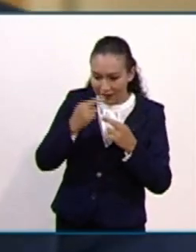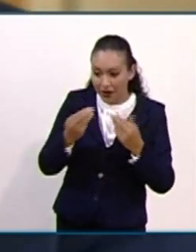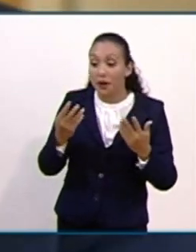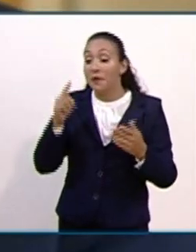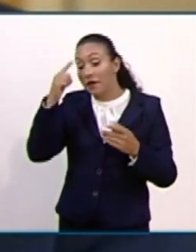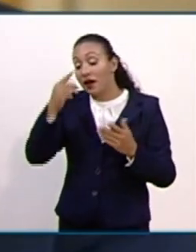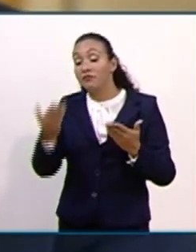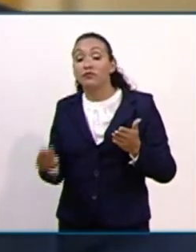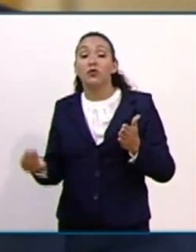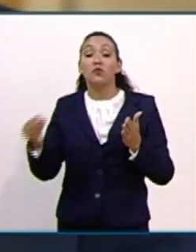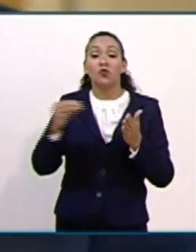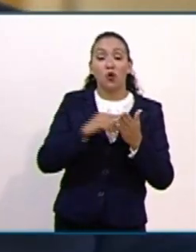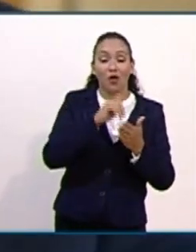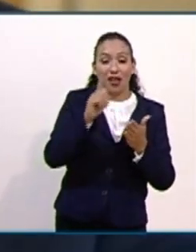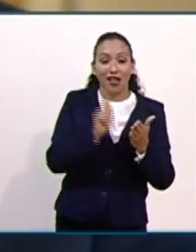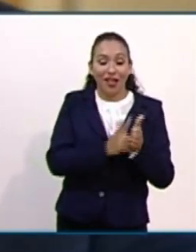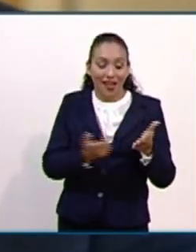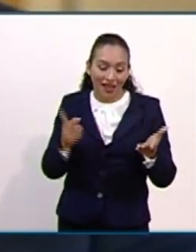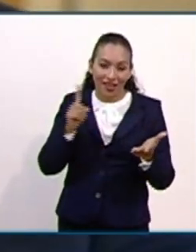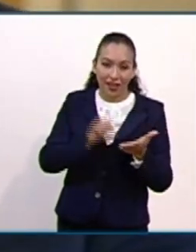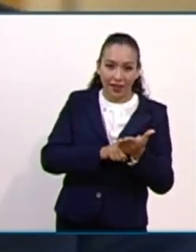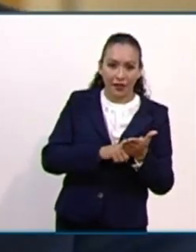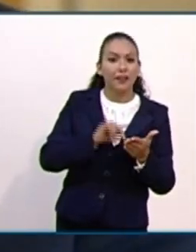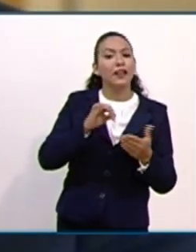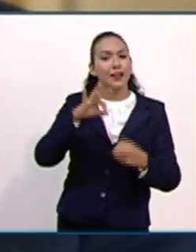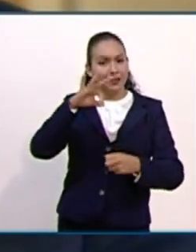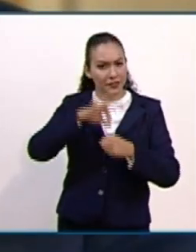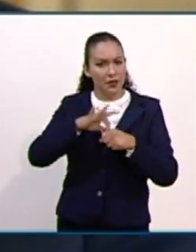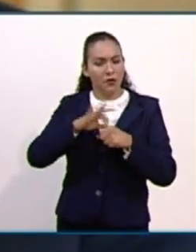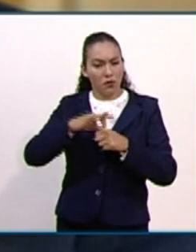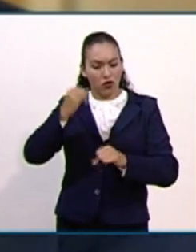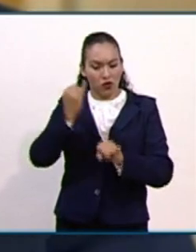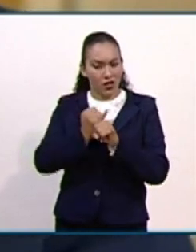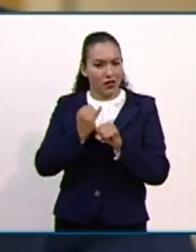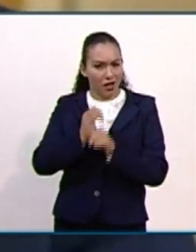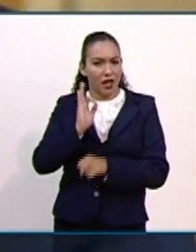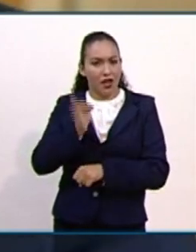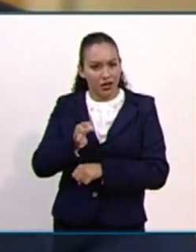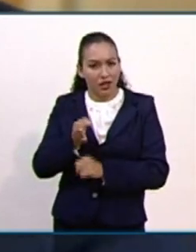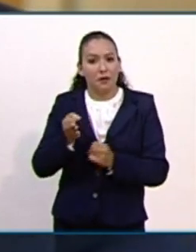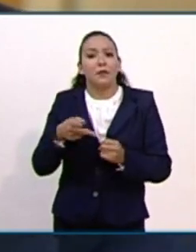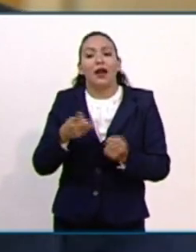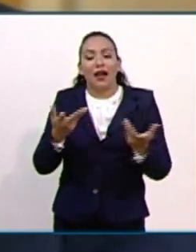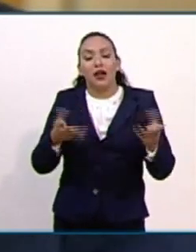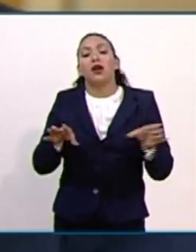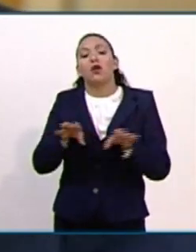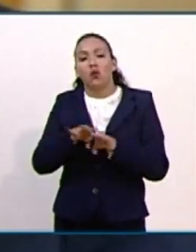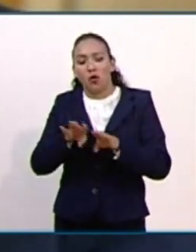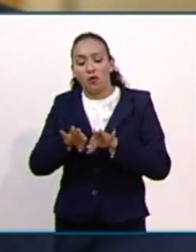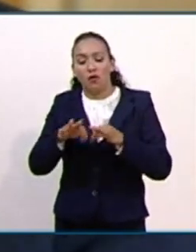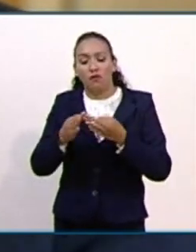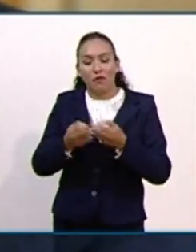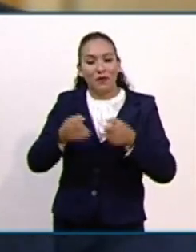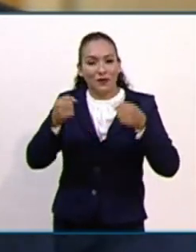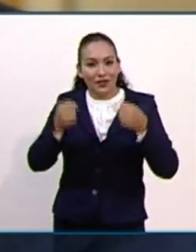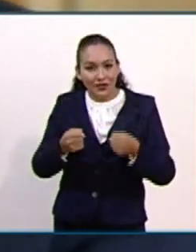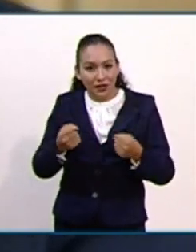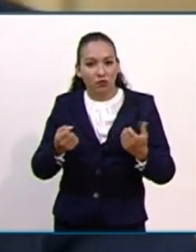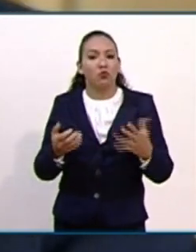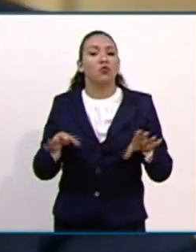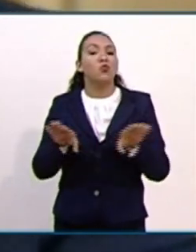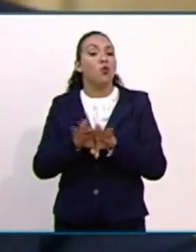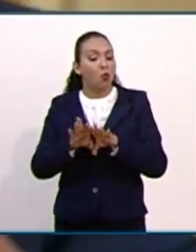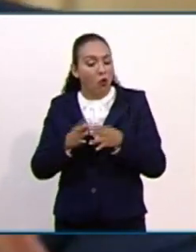ley también el voto electrónico y cómo se va a implementar, con qué medidas de seguridad,